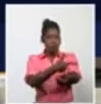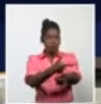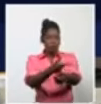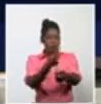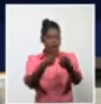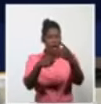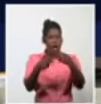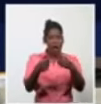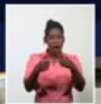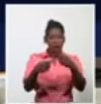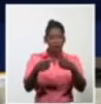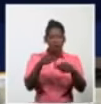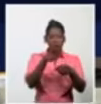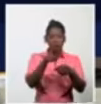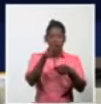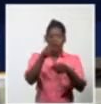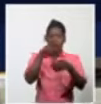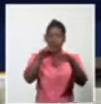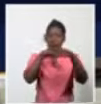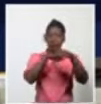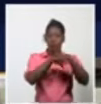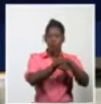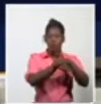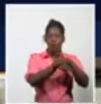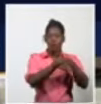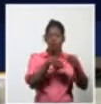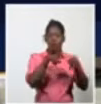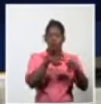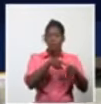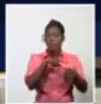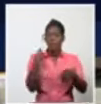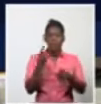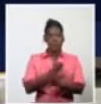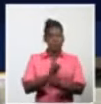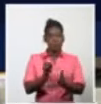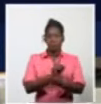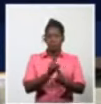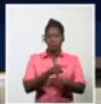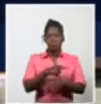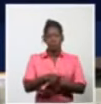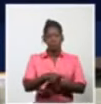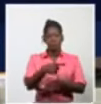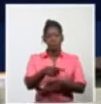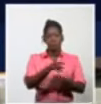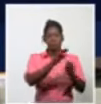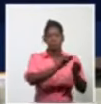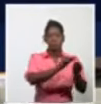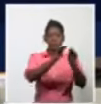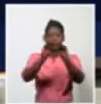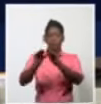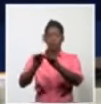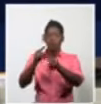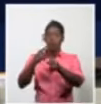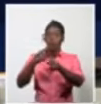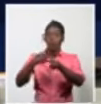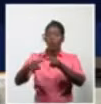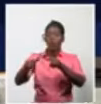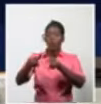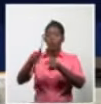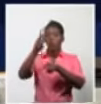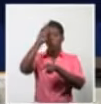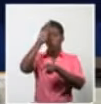pierde sus características para poder hacer el diagnóstico. Pero se pueden conservar durante varios días